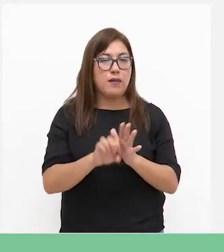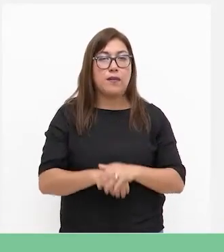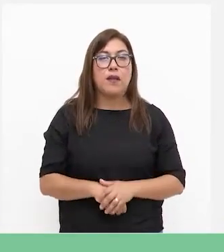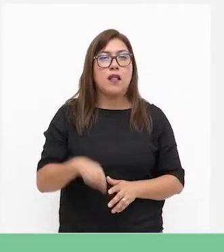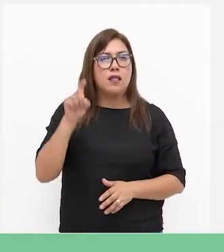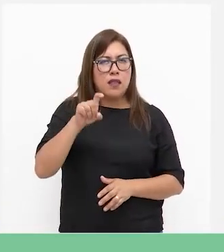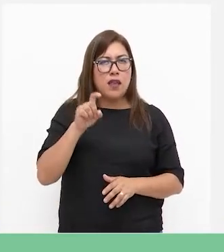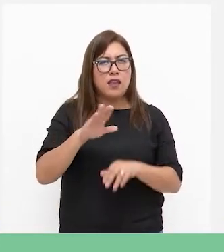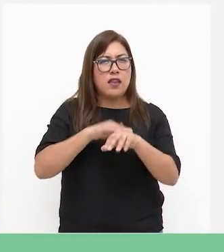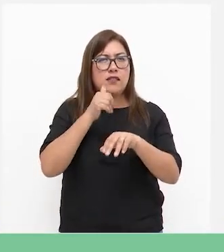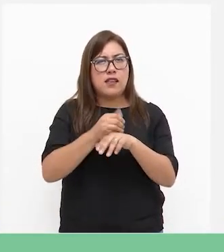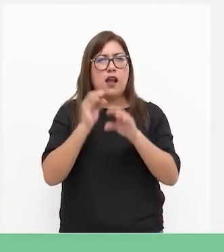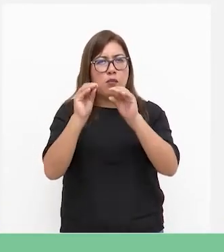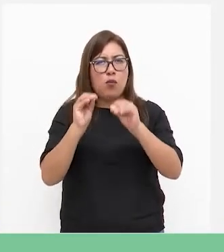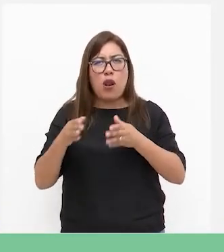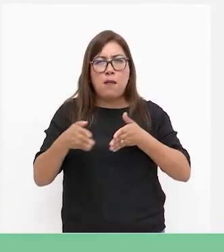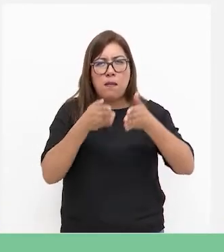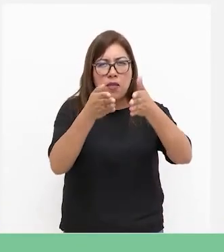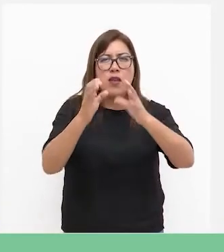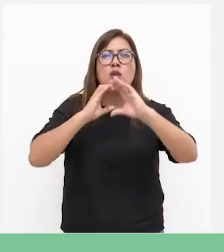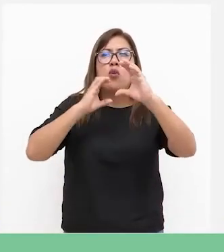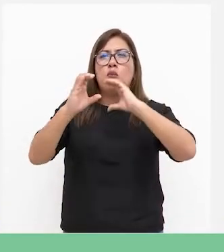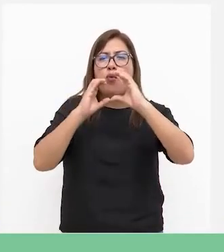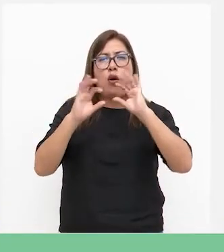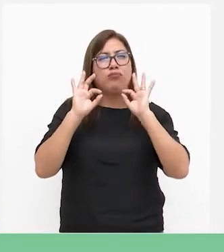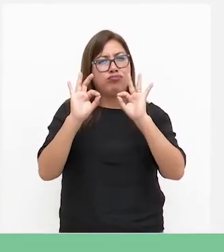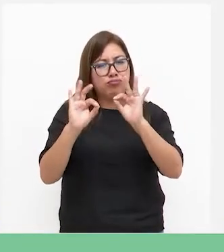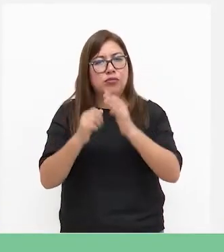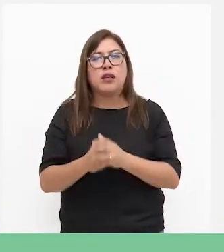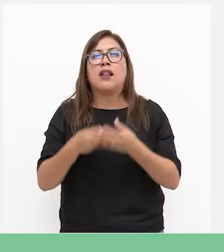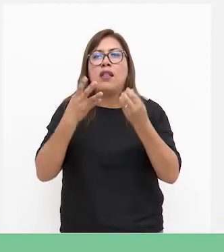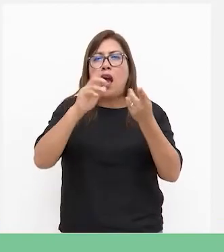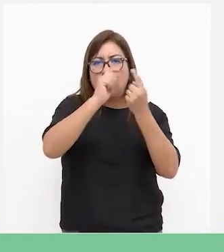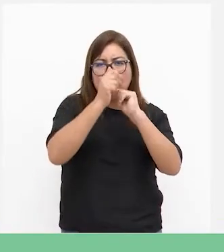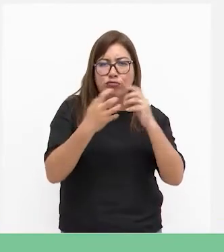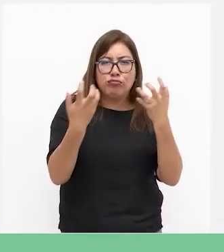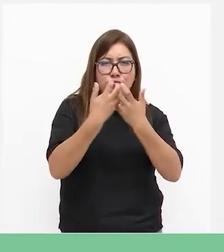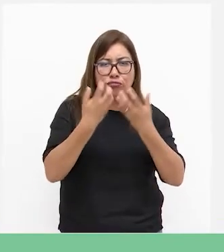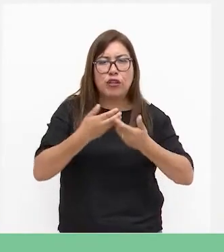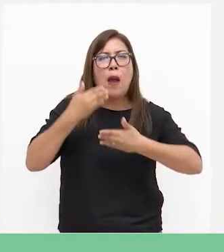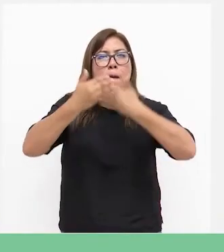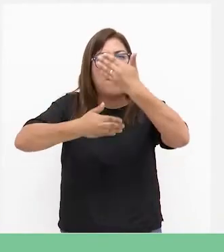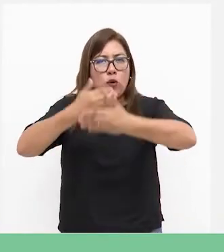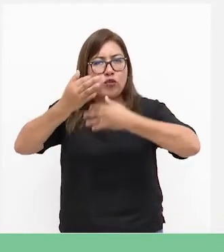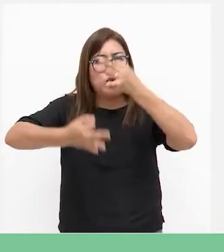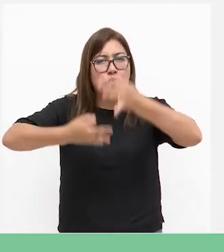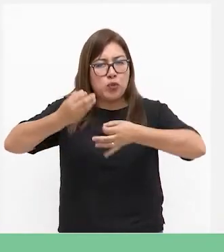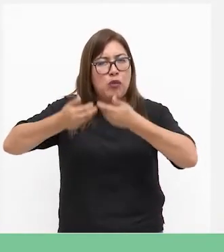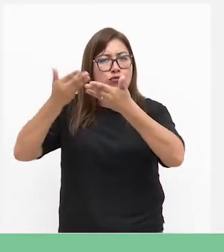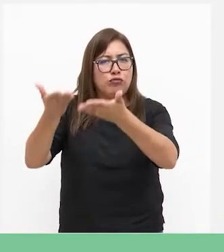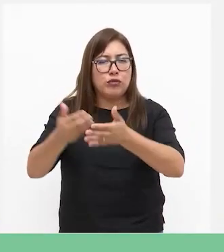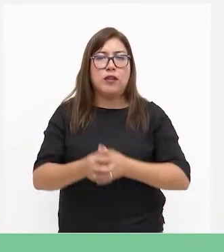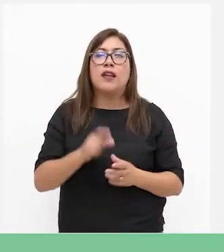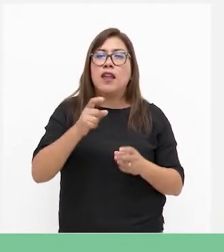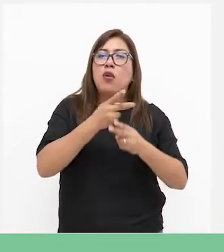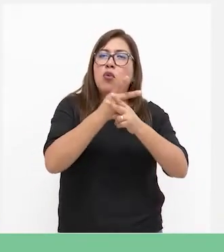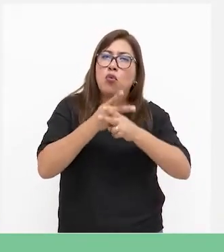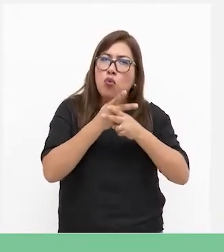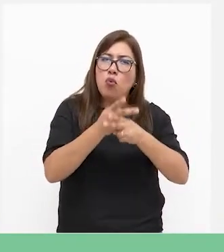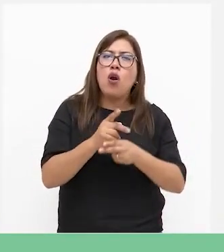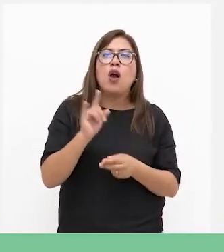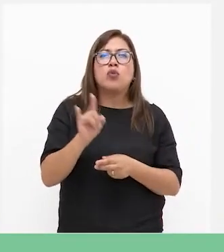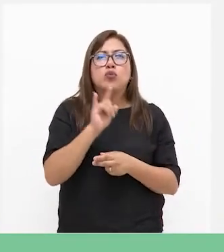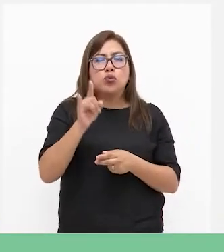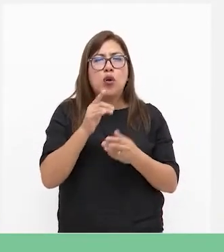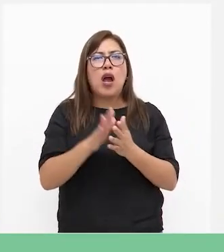ejemplo, deben establecer canales de comunicación oportunos, otorgar ajustes razonables en los procedimientos judiciales, cuidar el uso